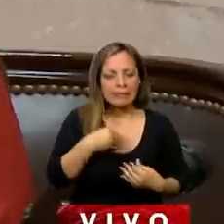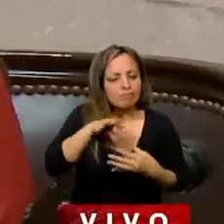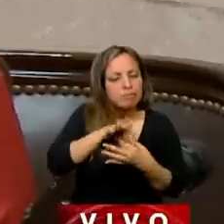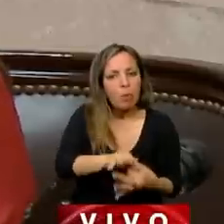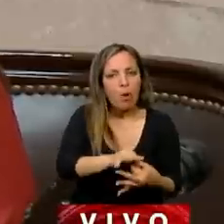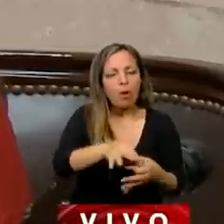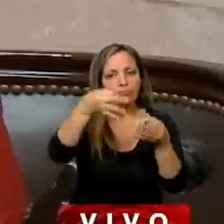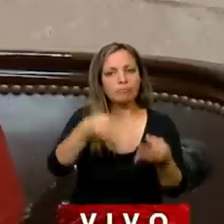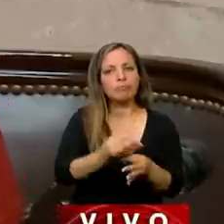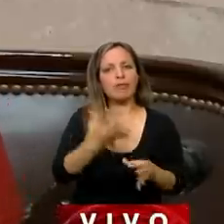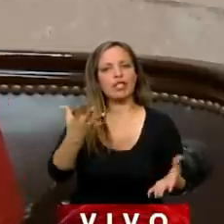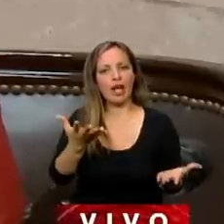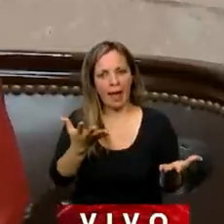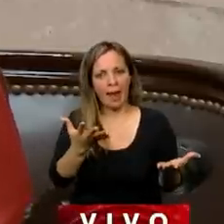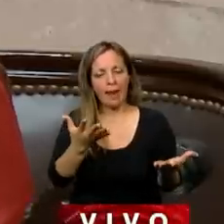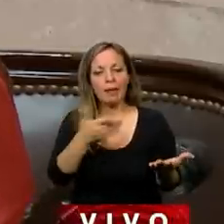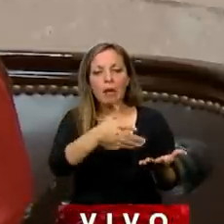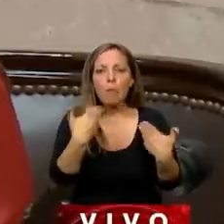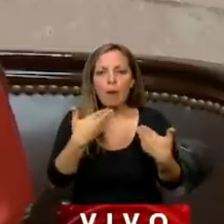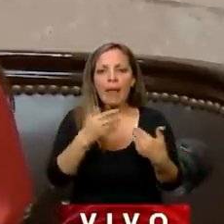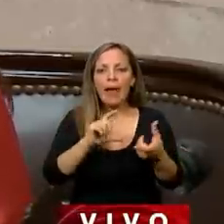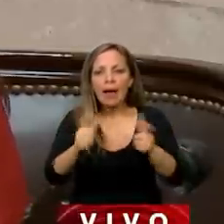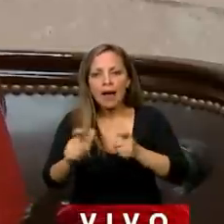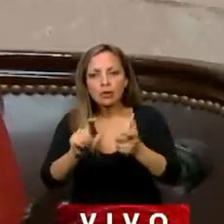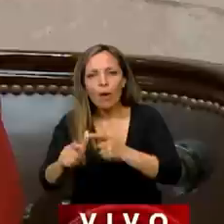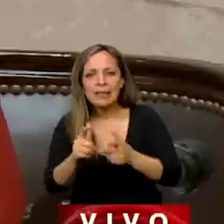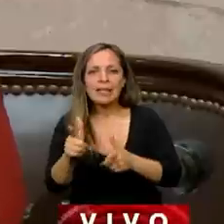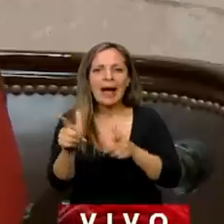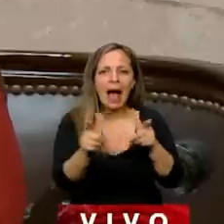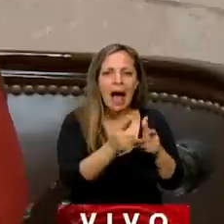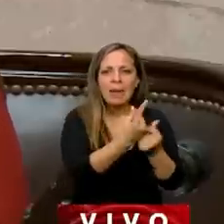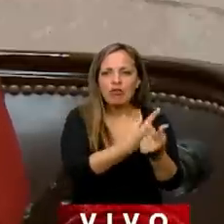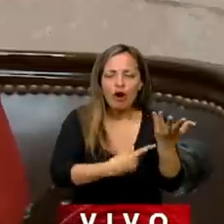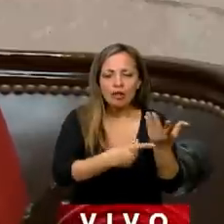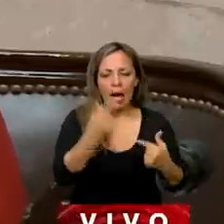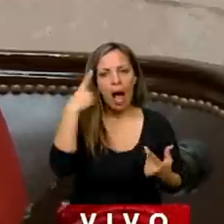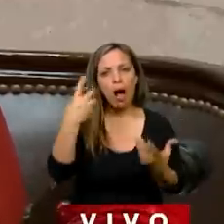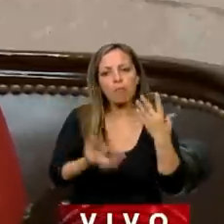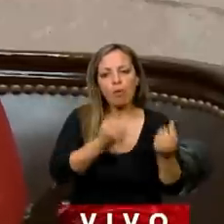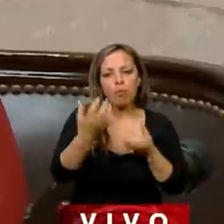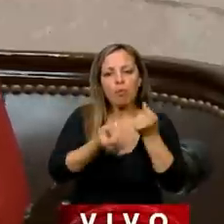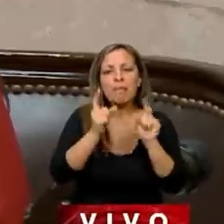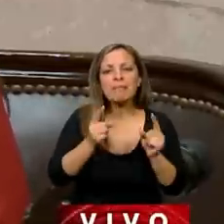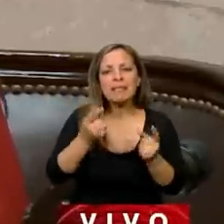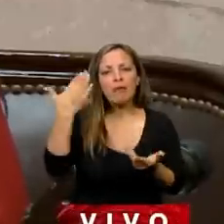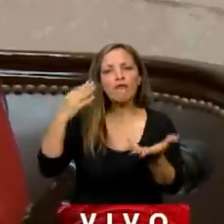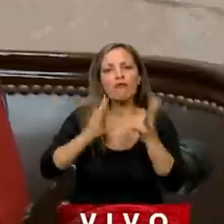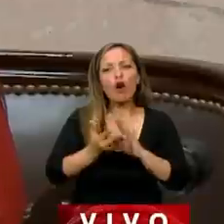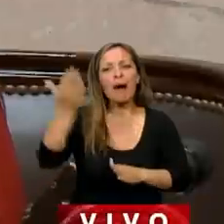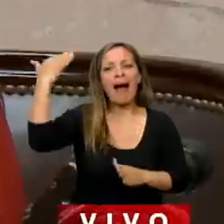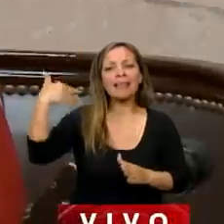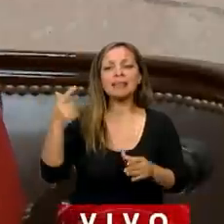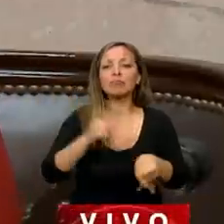exclusiva, además de poder modernizar su equipamiento y recuperar así las capacidades que se han perdido desde el conflicto